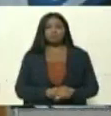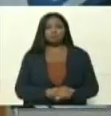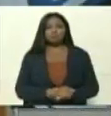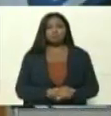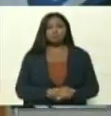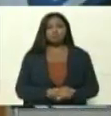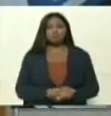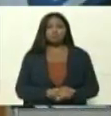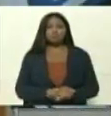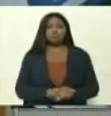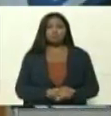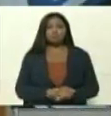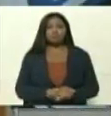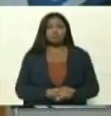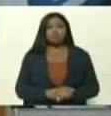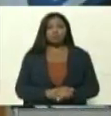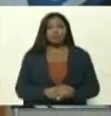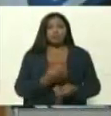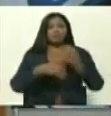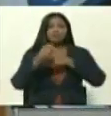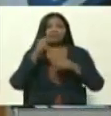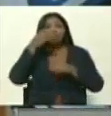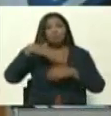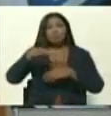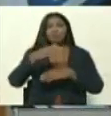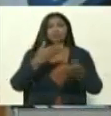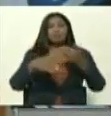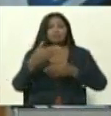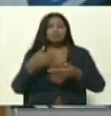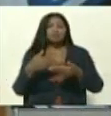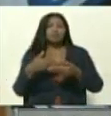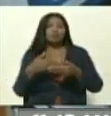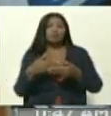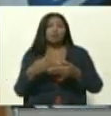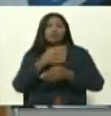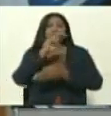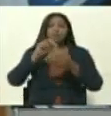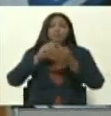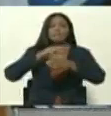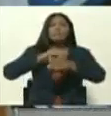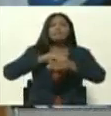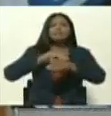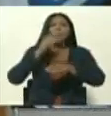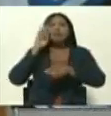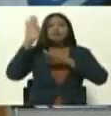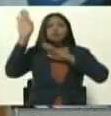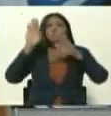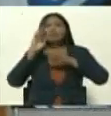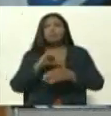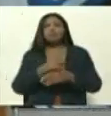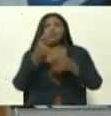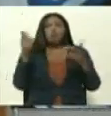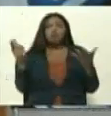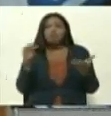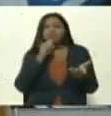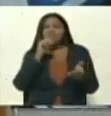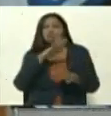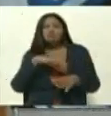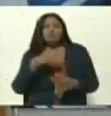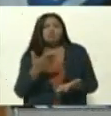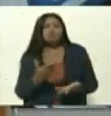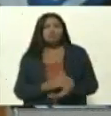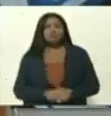Muy bien. ¿Y del Servicio Nacional de Medicina y Ciencia Forense? ¿Y los restantes? ¿De dónde